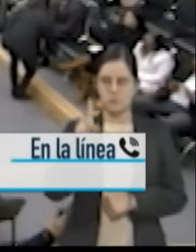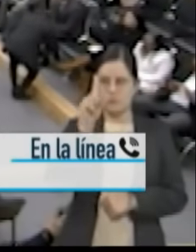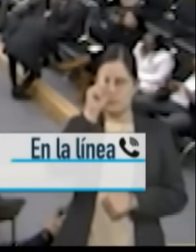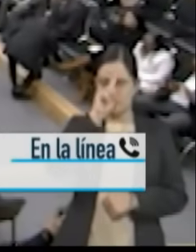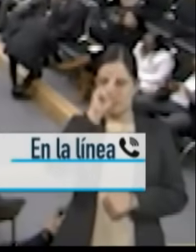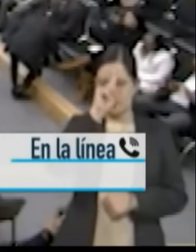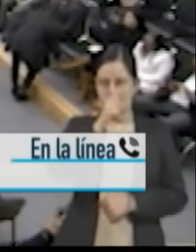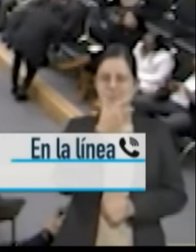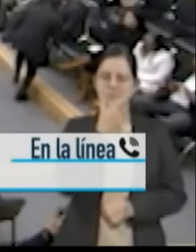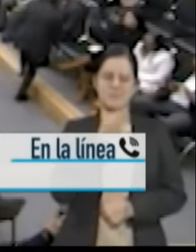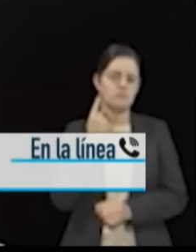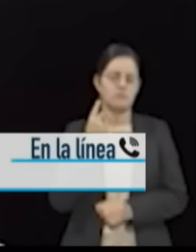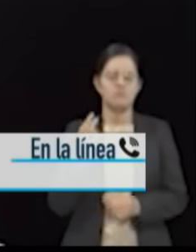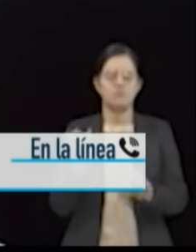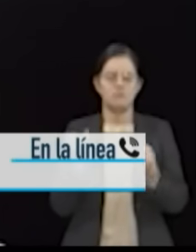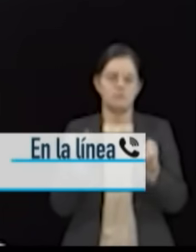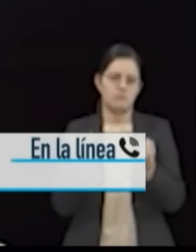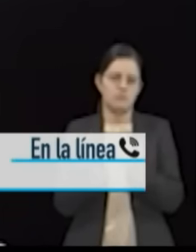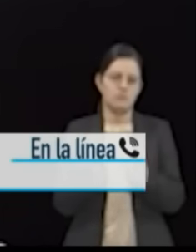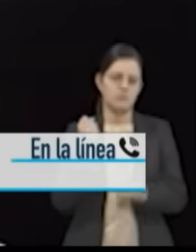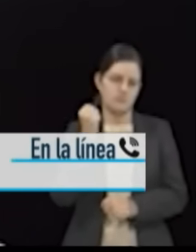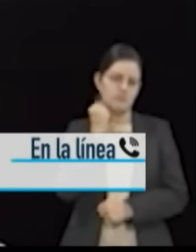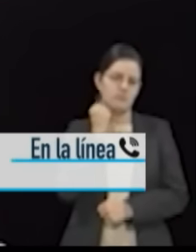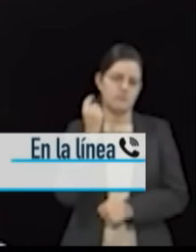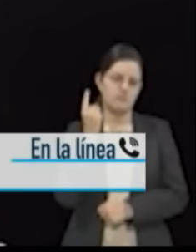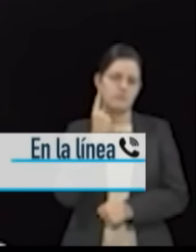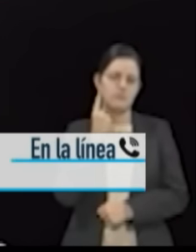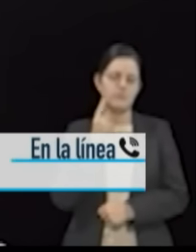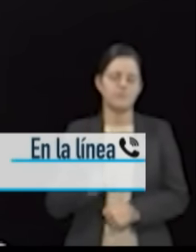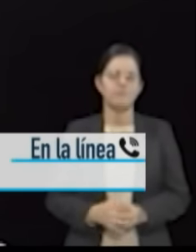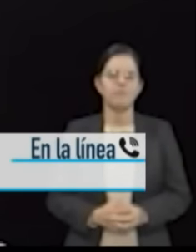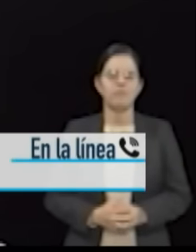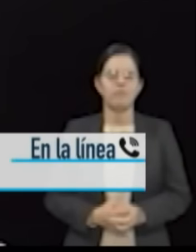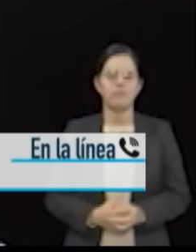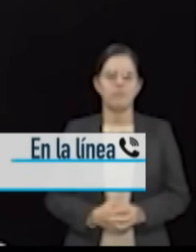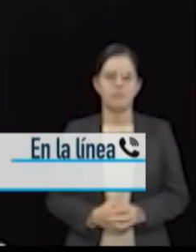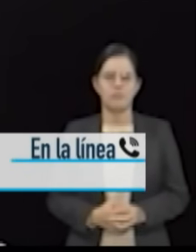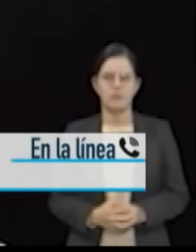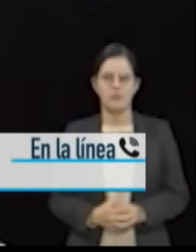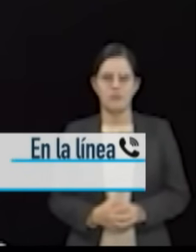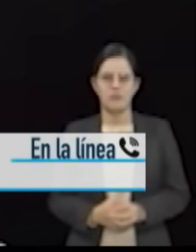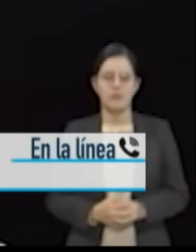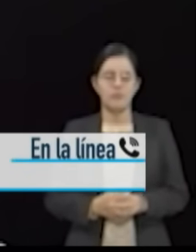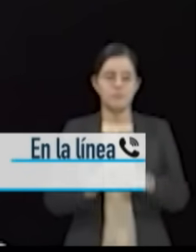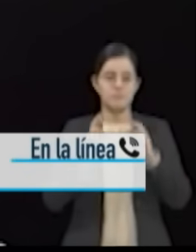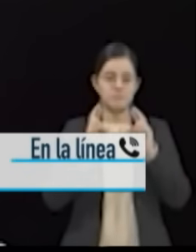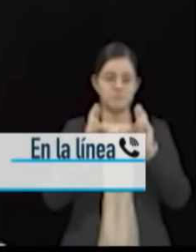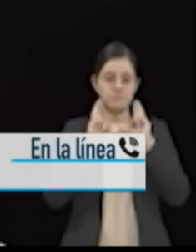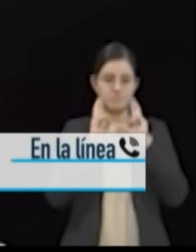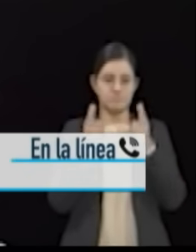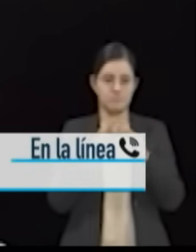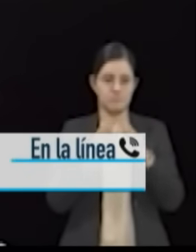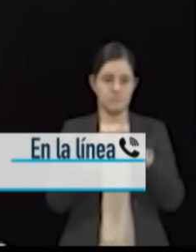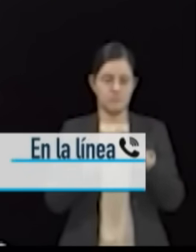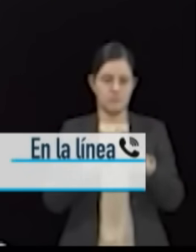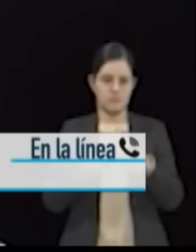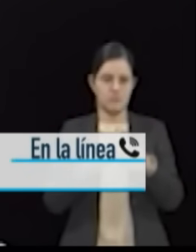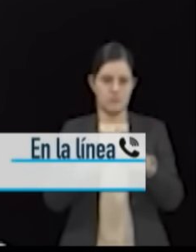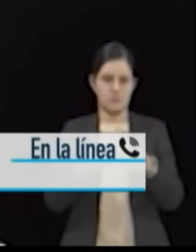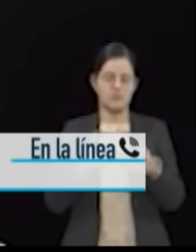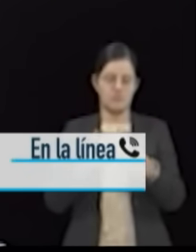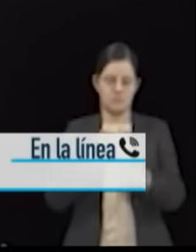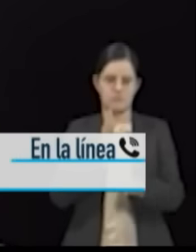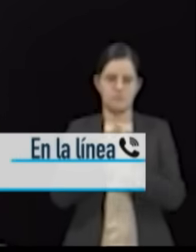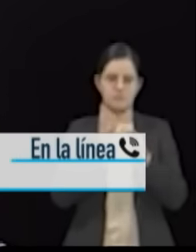los nombramientos, estas encargadurías serán las que nos acompañarán todo el proceso electoral. Y bueno, pues ese es